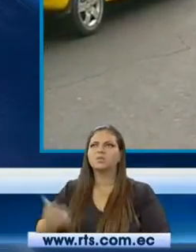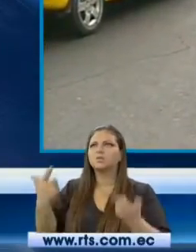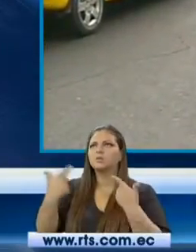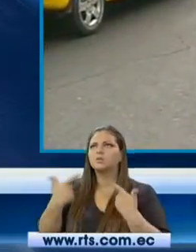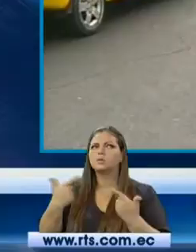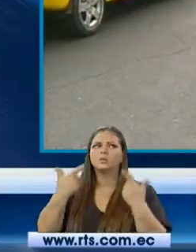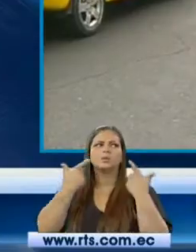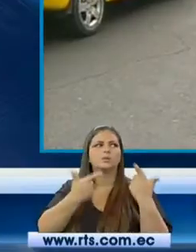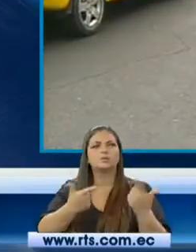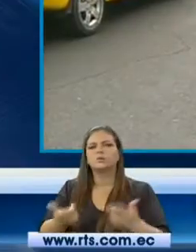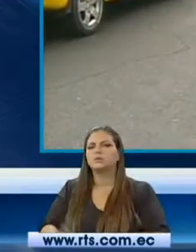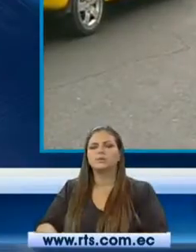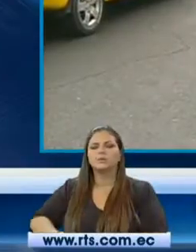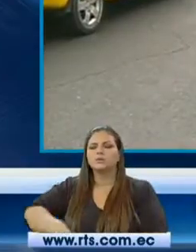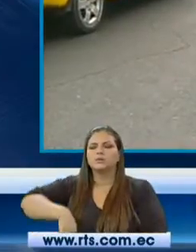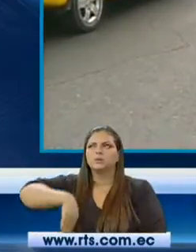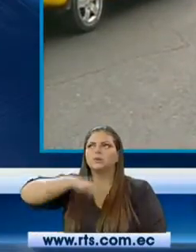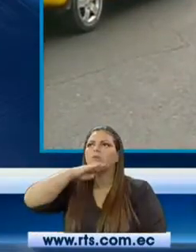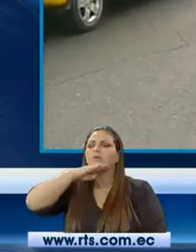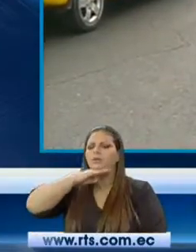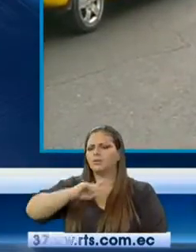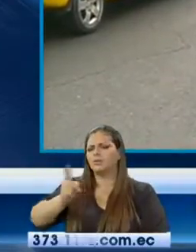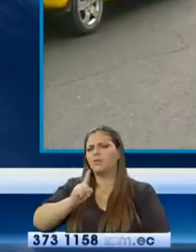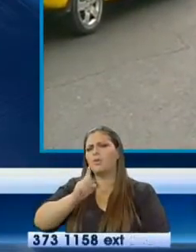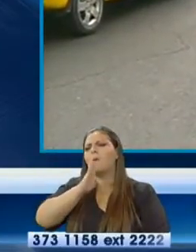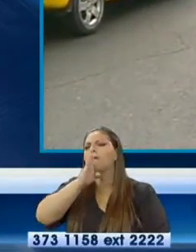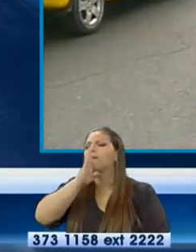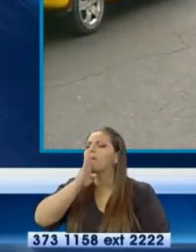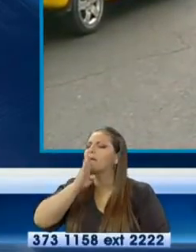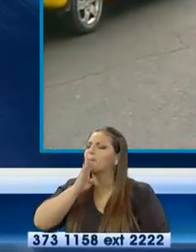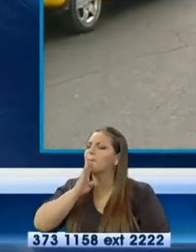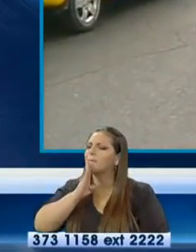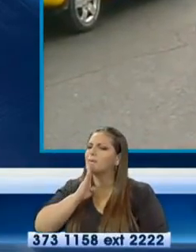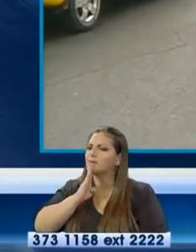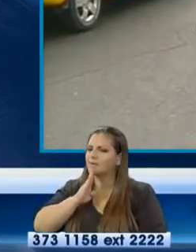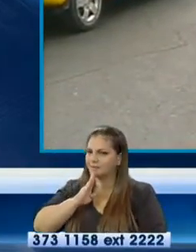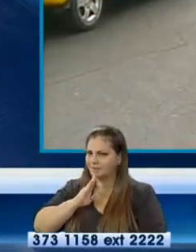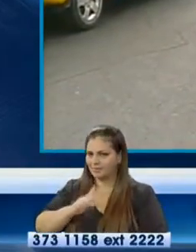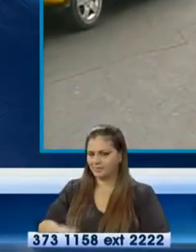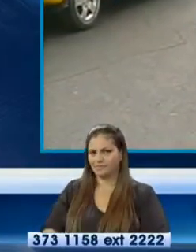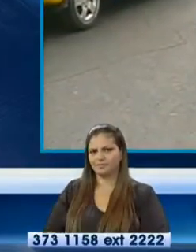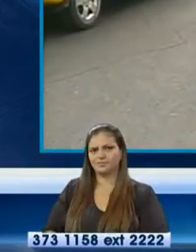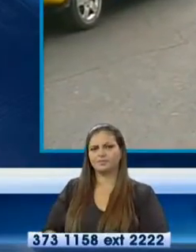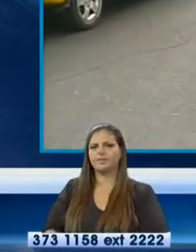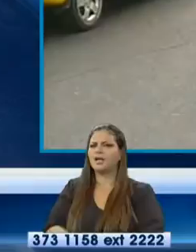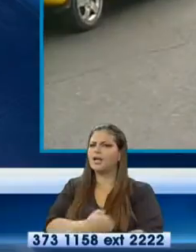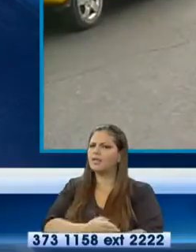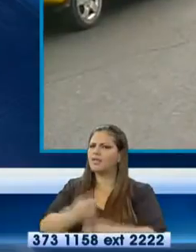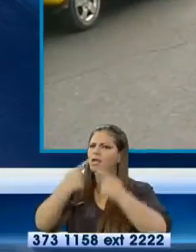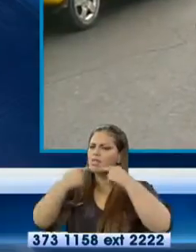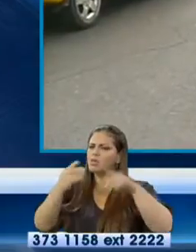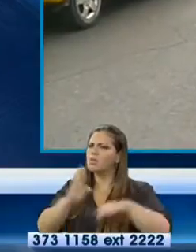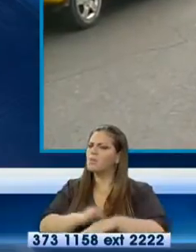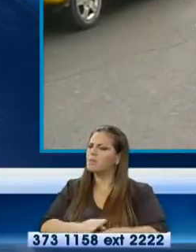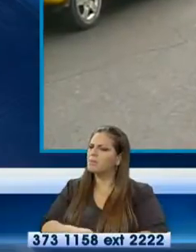por molestos. Lo que siempre estamos advirtiendo y recordando, Enrique, son los